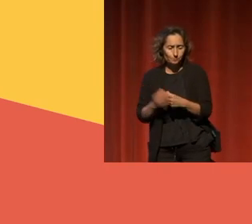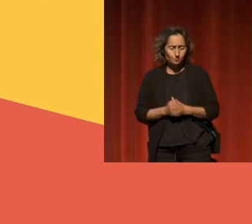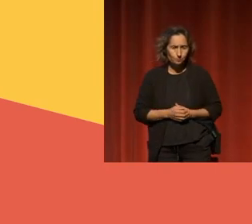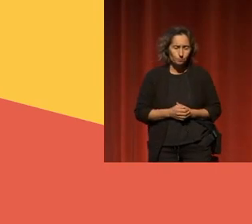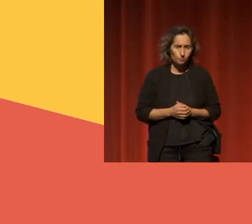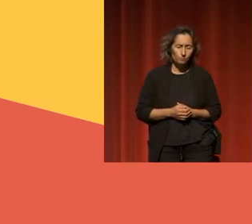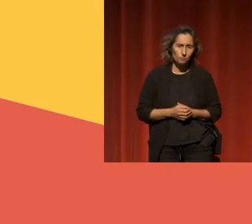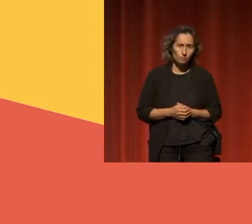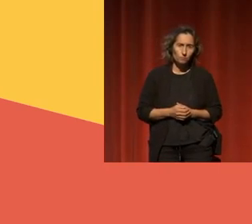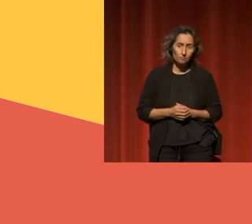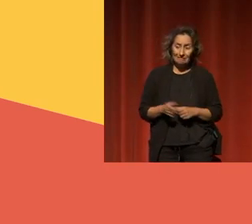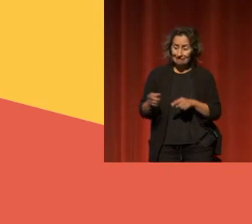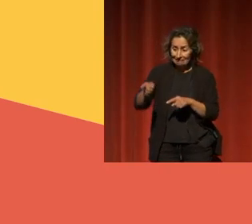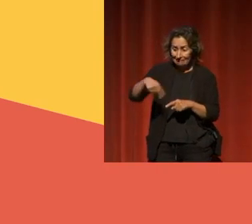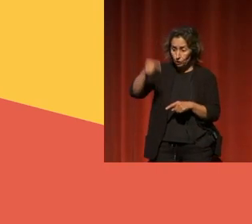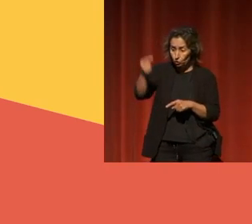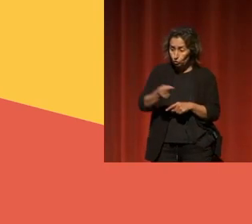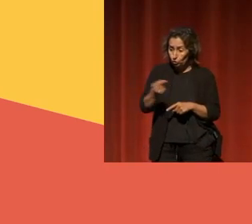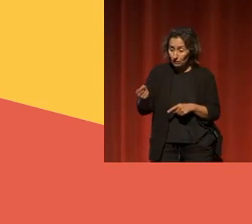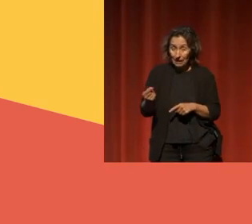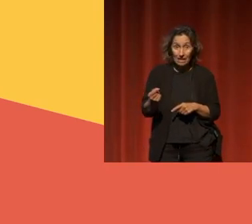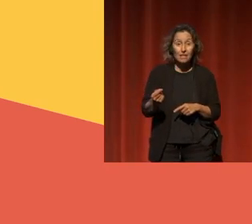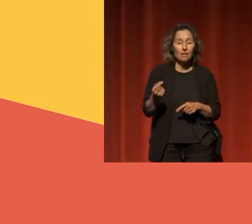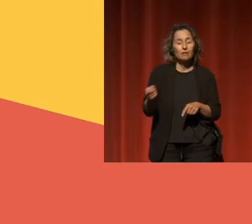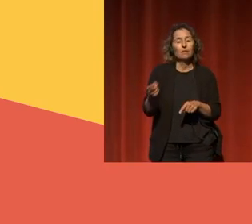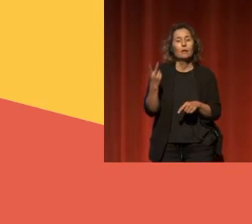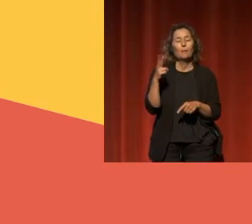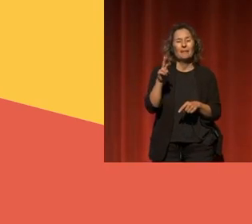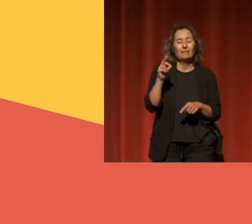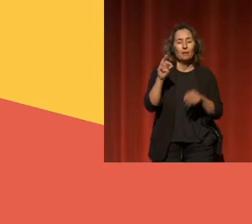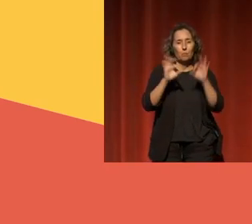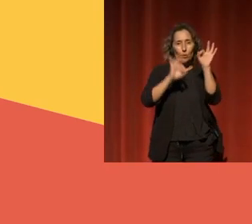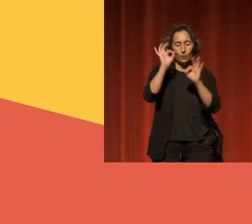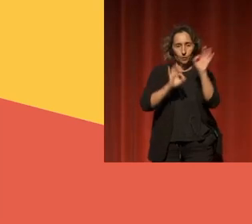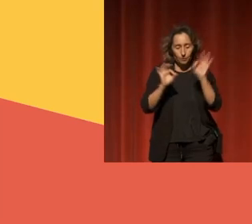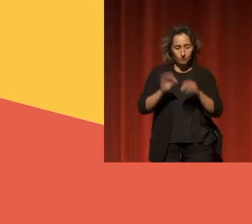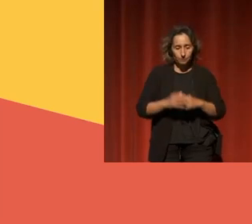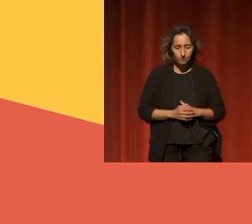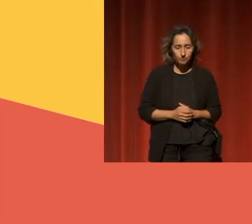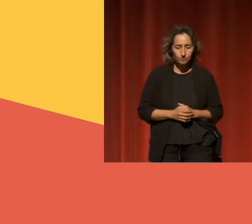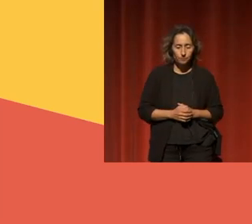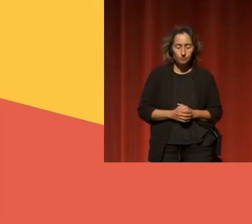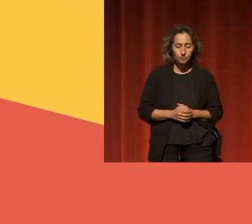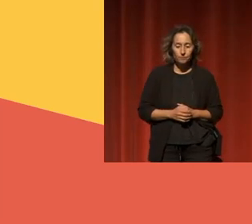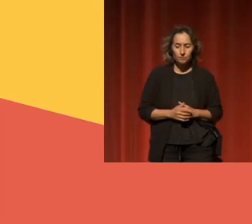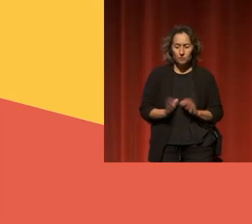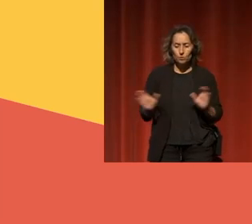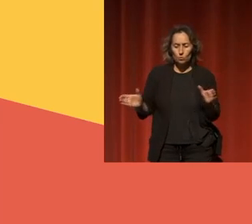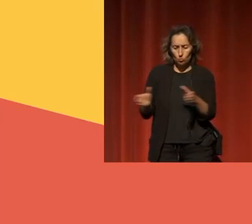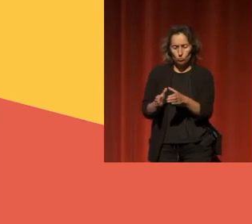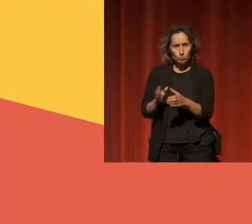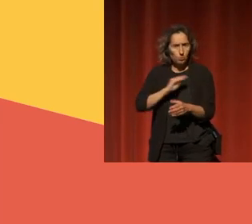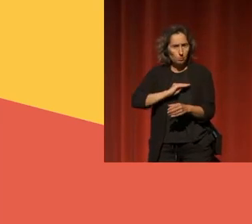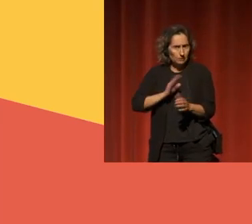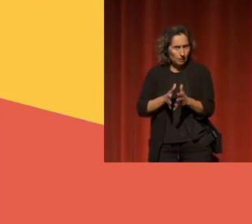representan el 20% como decía no estamos hablando de un colectivo bastante